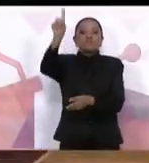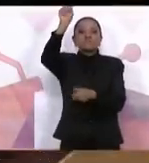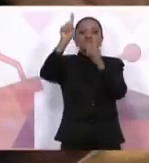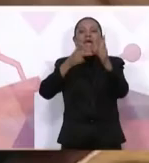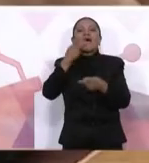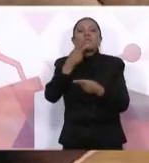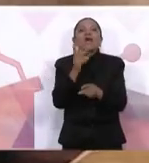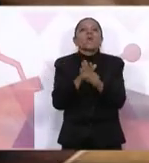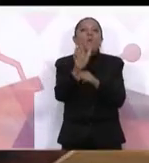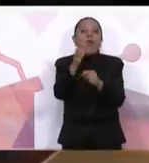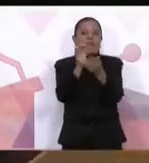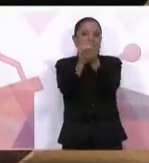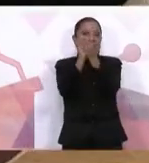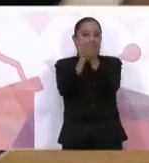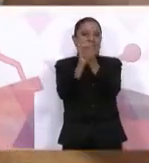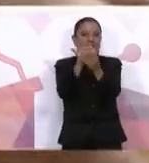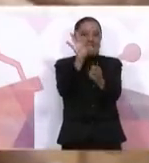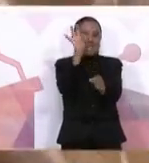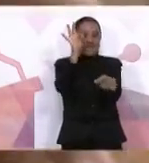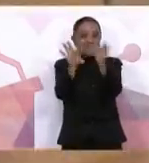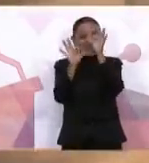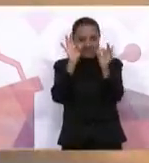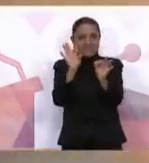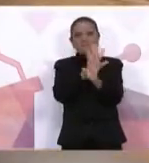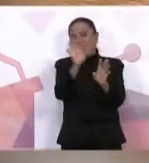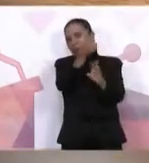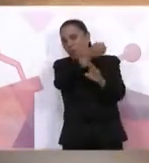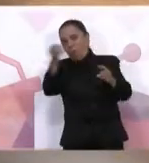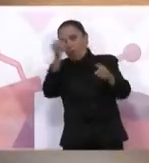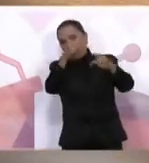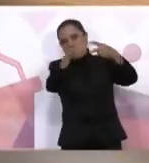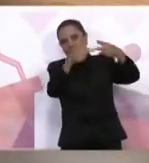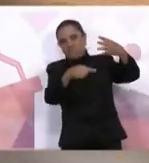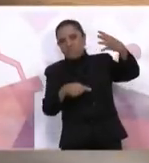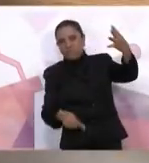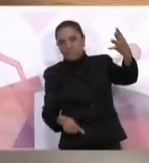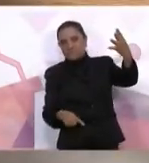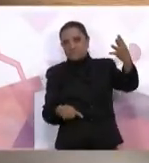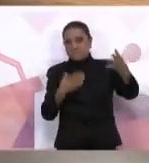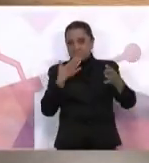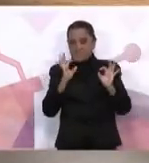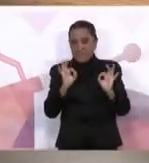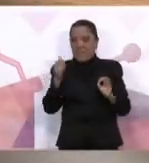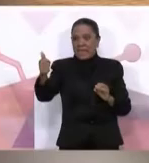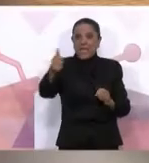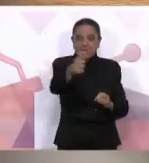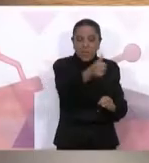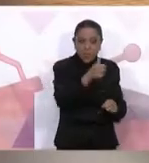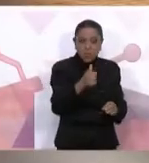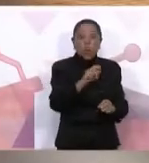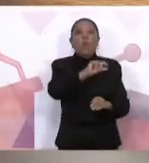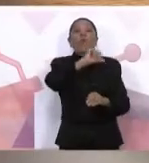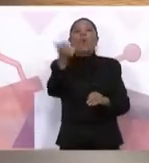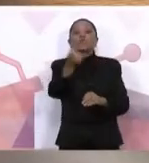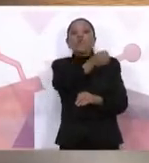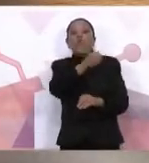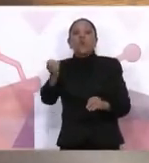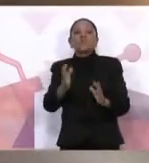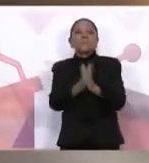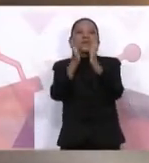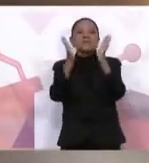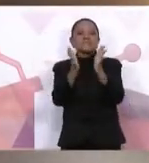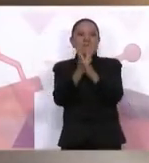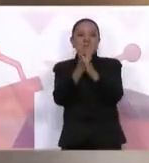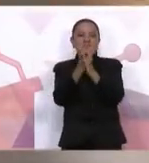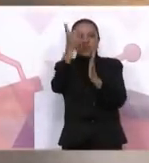es decir las preguntas que se van a hacer cada uno de ustedes otro más para el orden de participación en el bloque de preguntas rápidas y